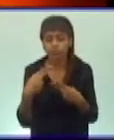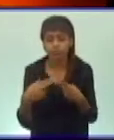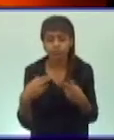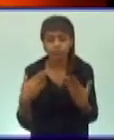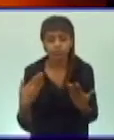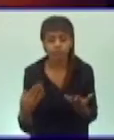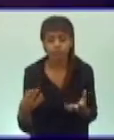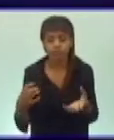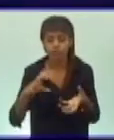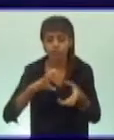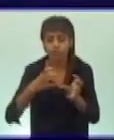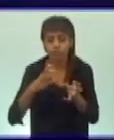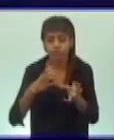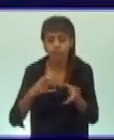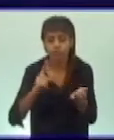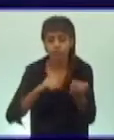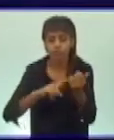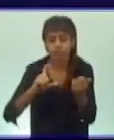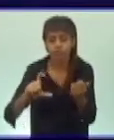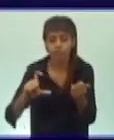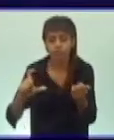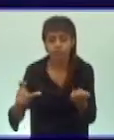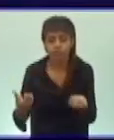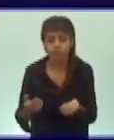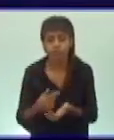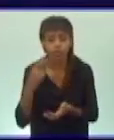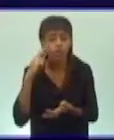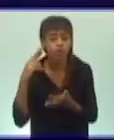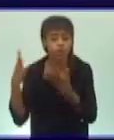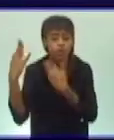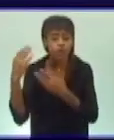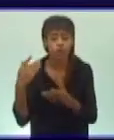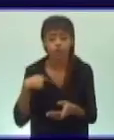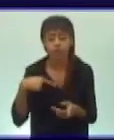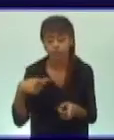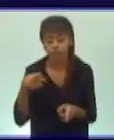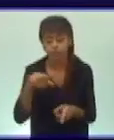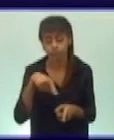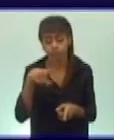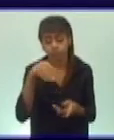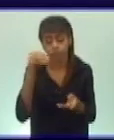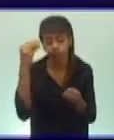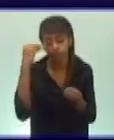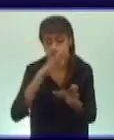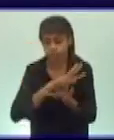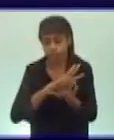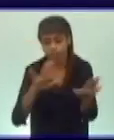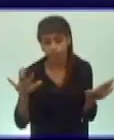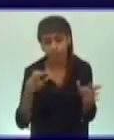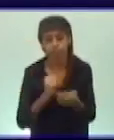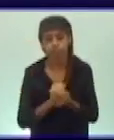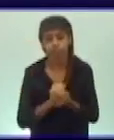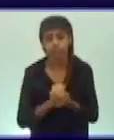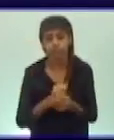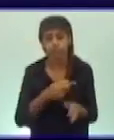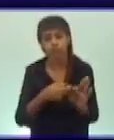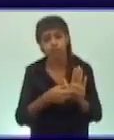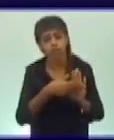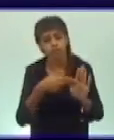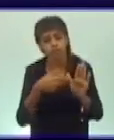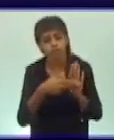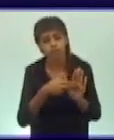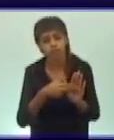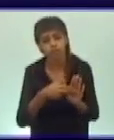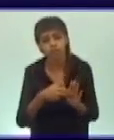proceso de formación del partido. Cuando digo recordemos es porque ustedes tienen elementos dados ya en las asignaturas recibidas